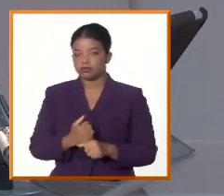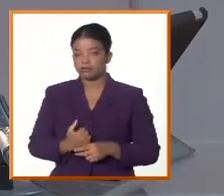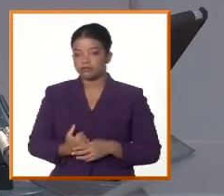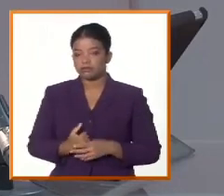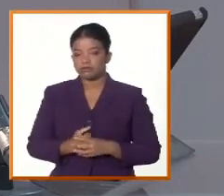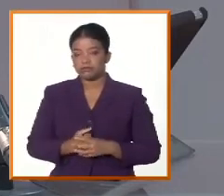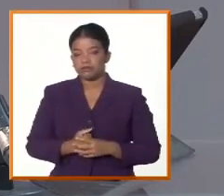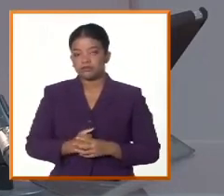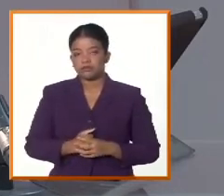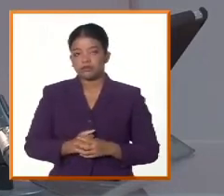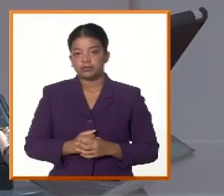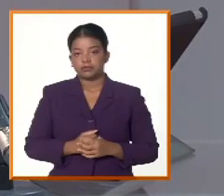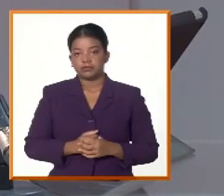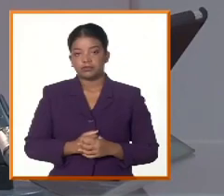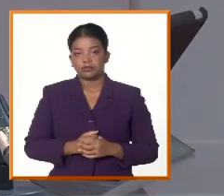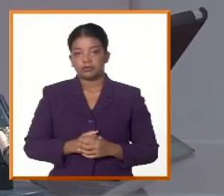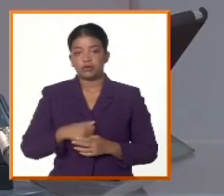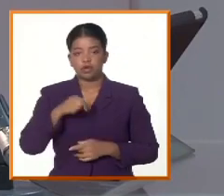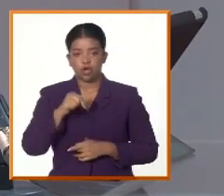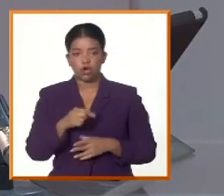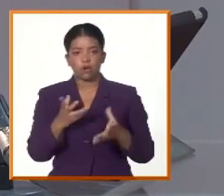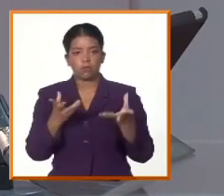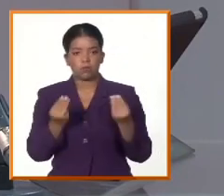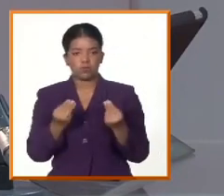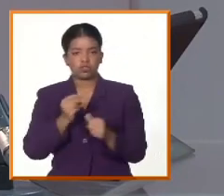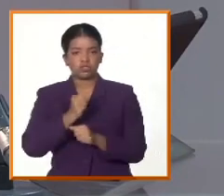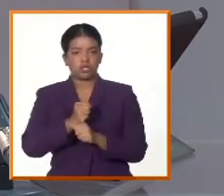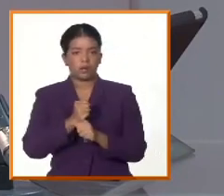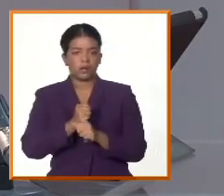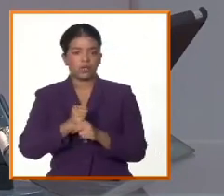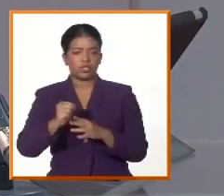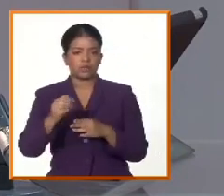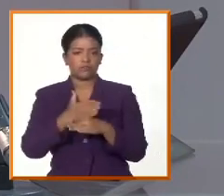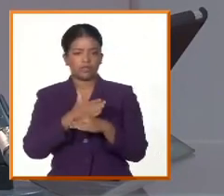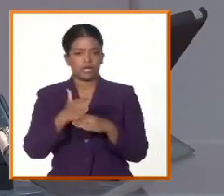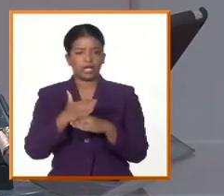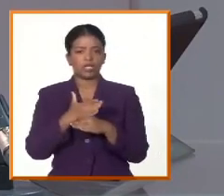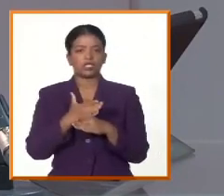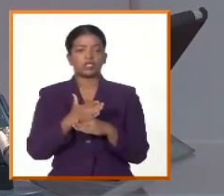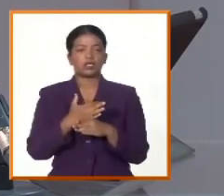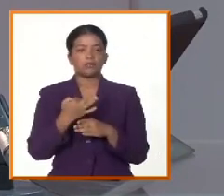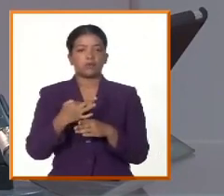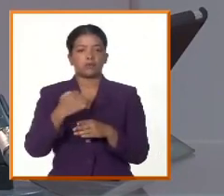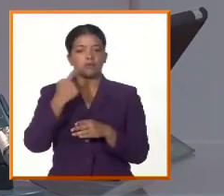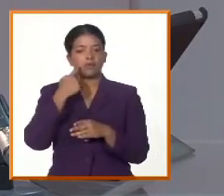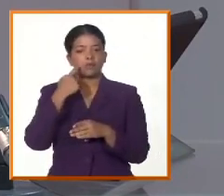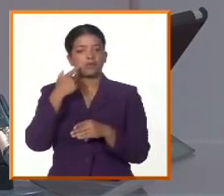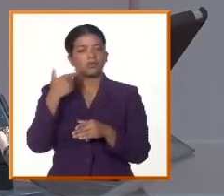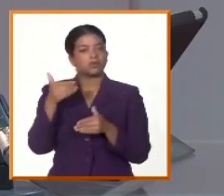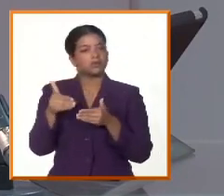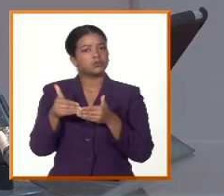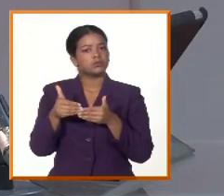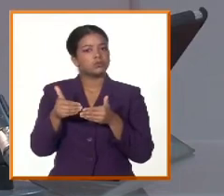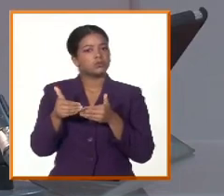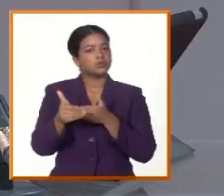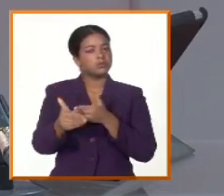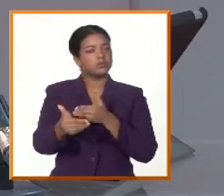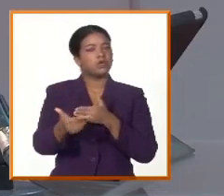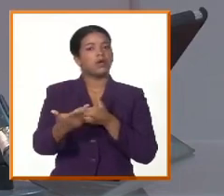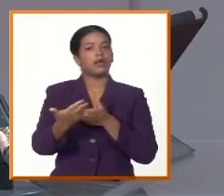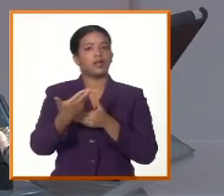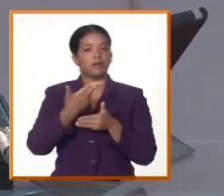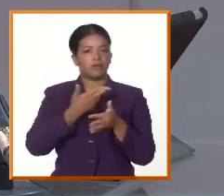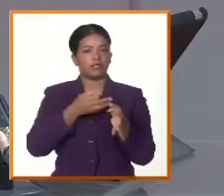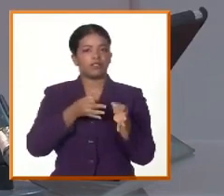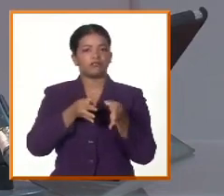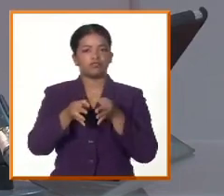hoy hay varios trabajos que se venían trabajando y que dieron respuesta de una forma inmediata a